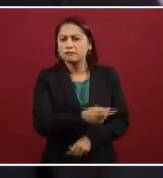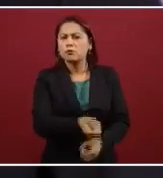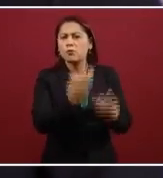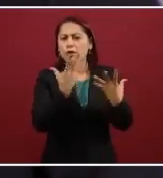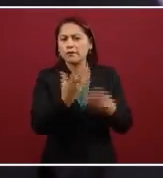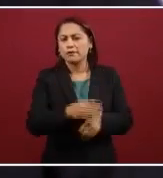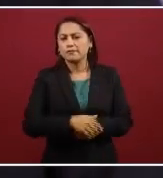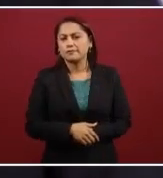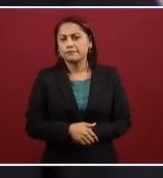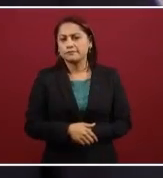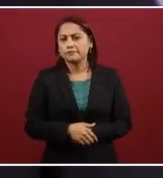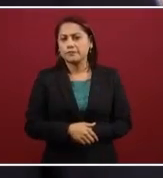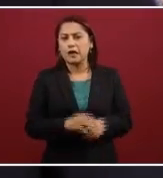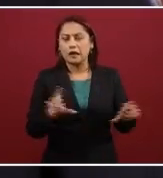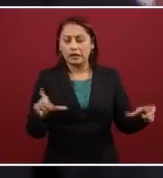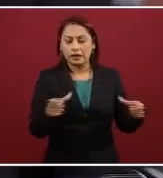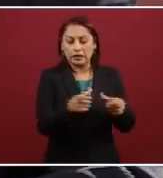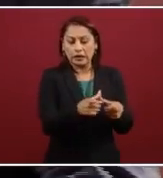Esto